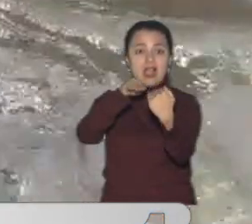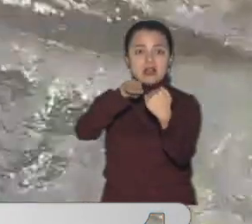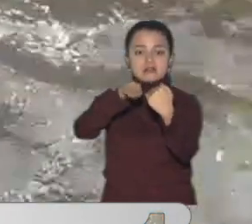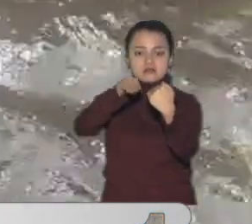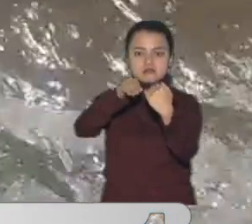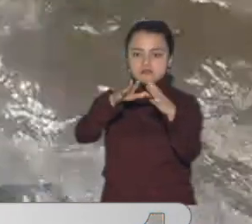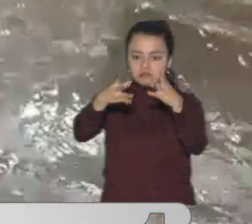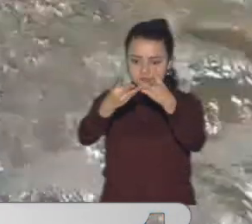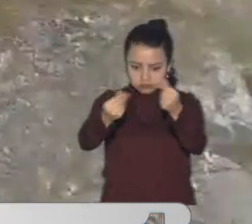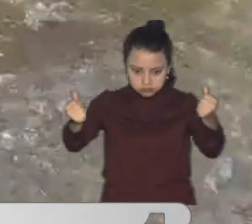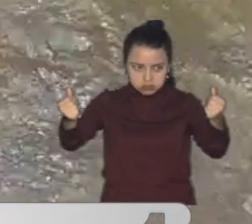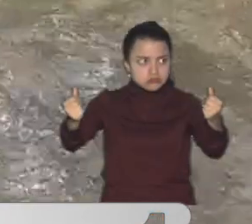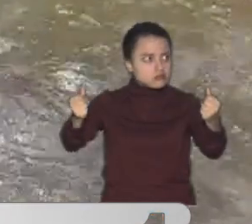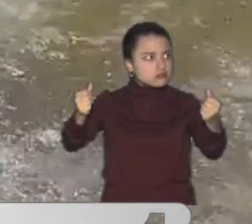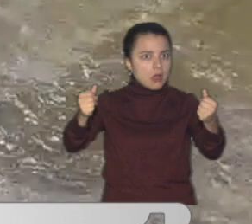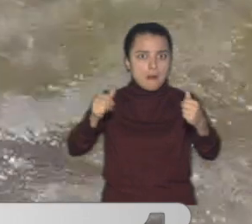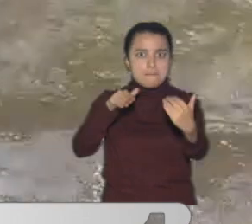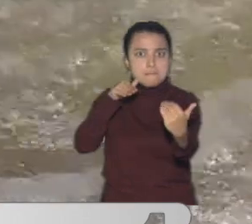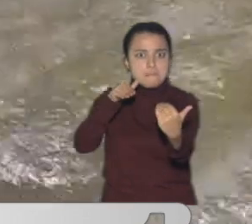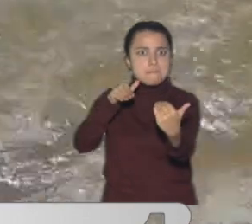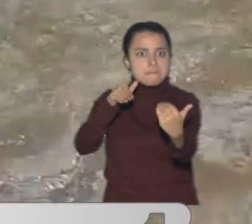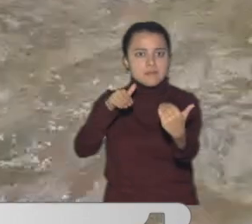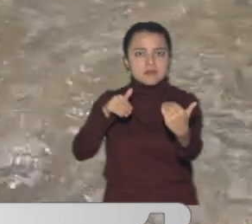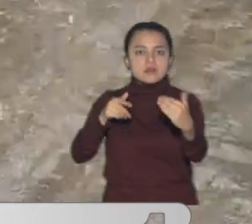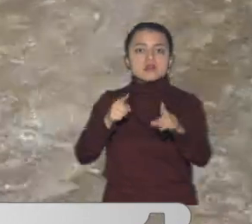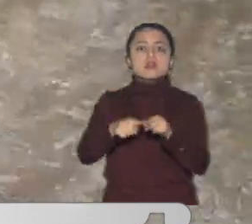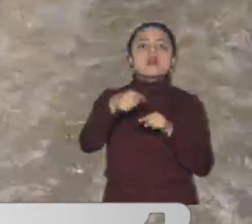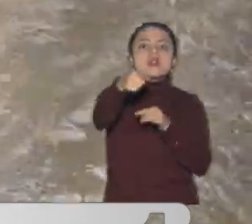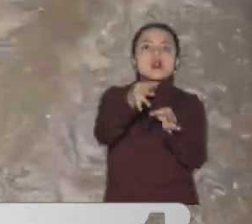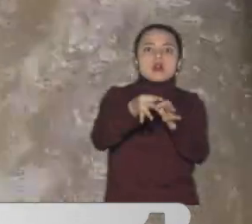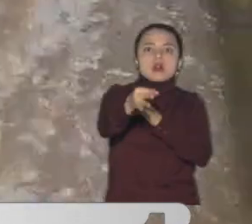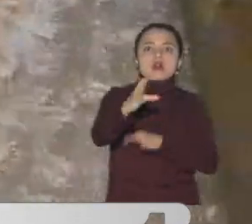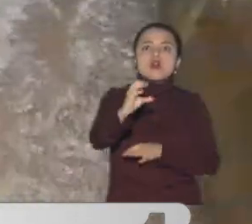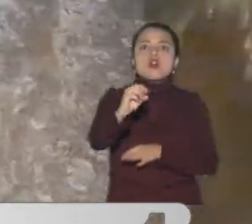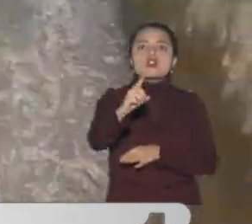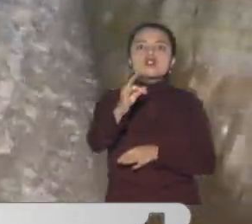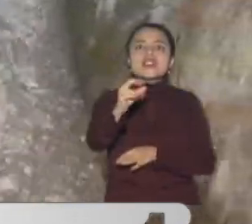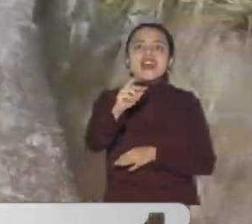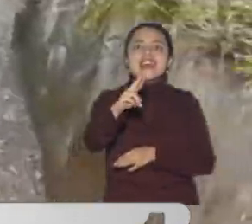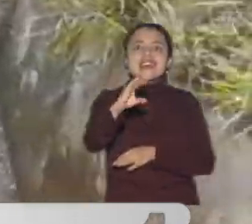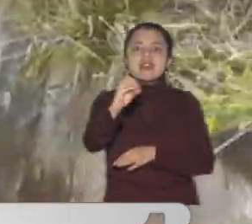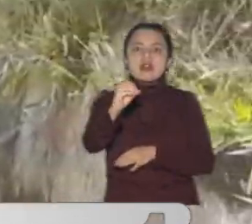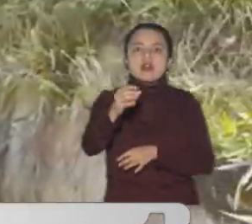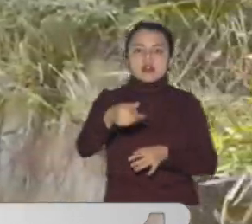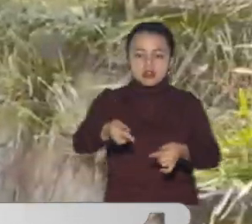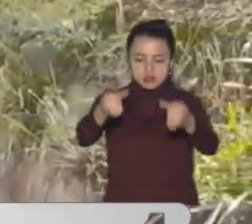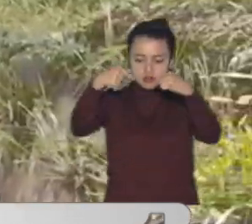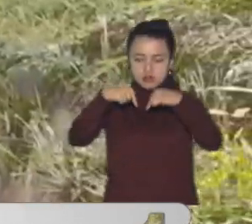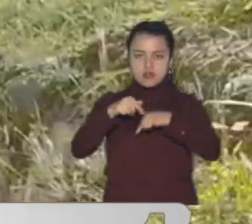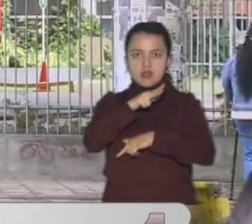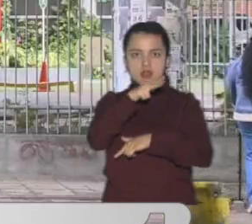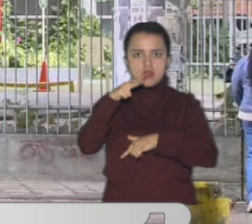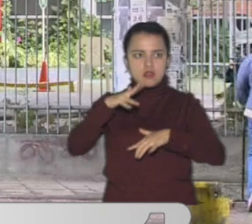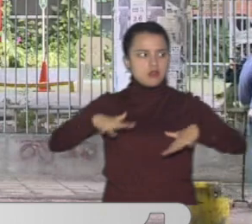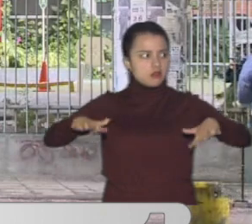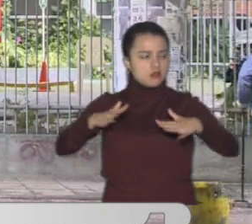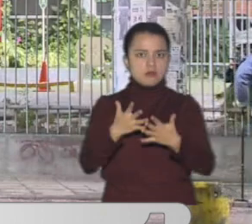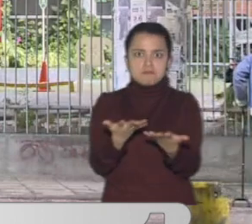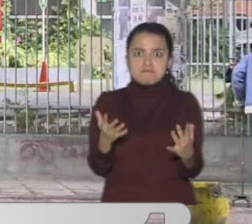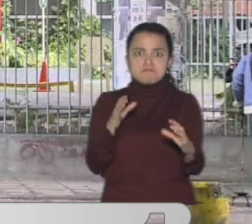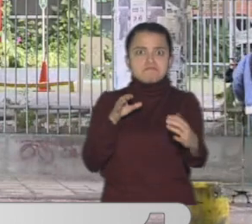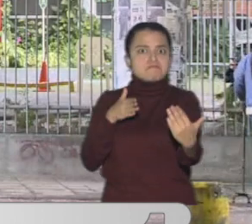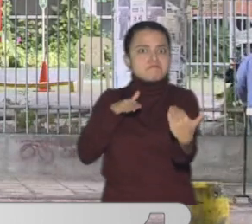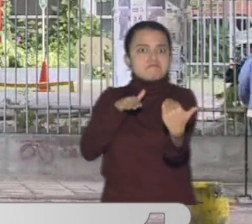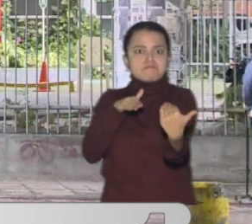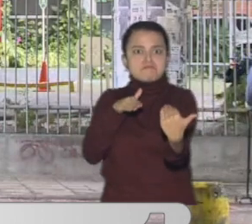la zona rural. Los ríos de la región permanecen bajo continuo monitoreo debido al incremento de su caudal. Y en el norte